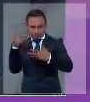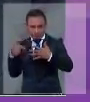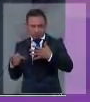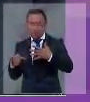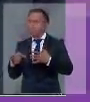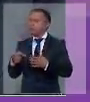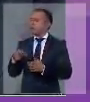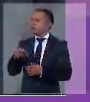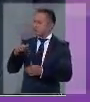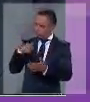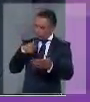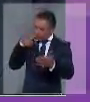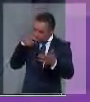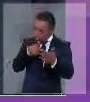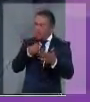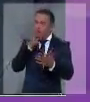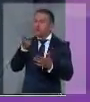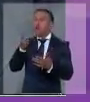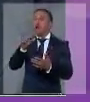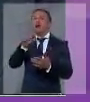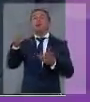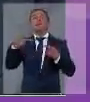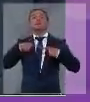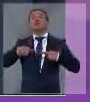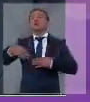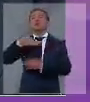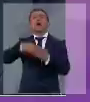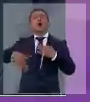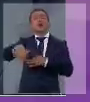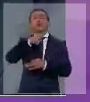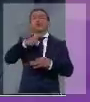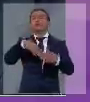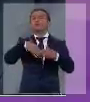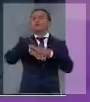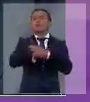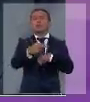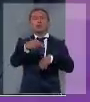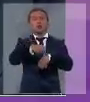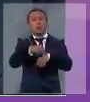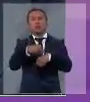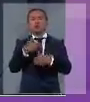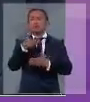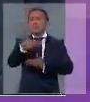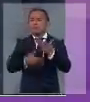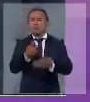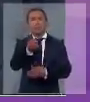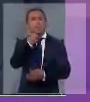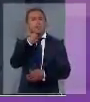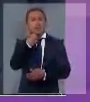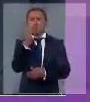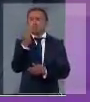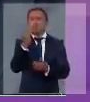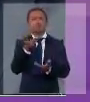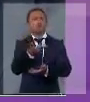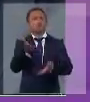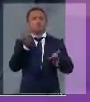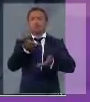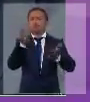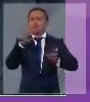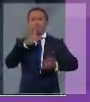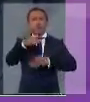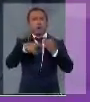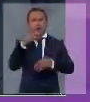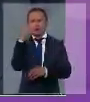a toda la población el acceso oportuno y gratuito a los servicios y medicamentos necesarios, que quiere fortalecer y ampliar el sistema